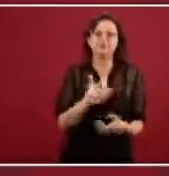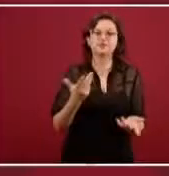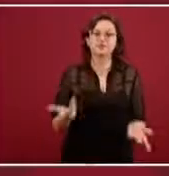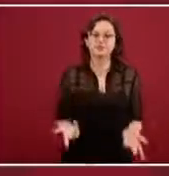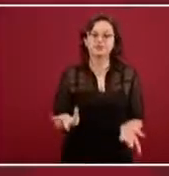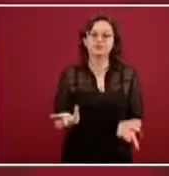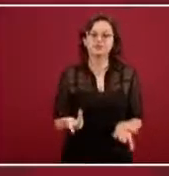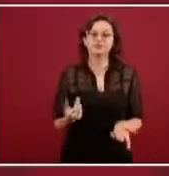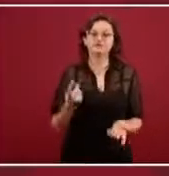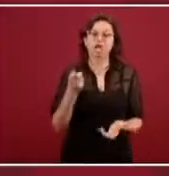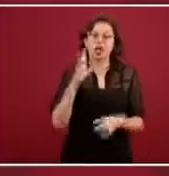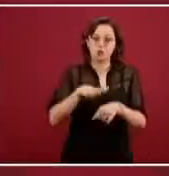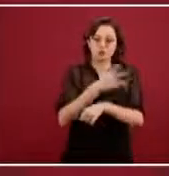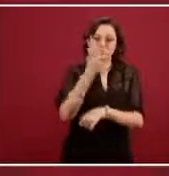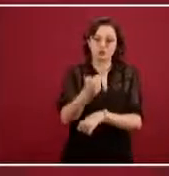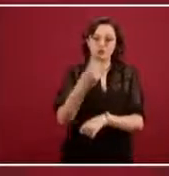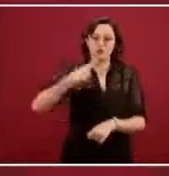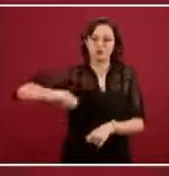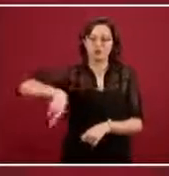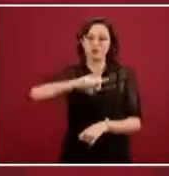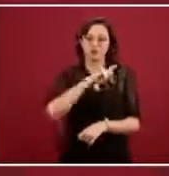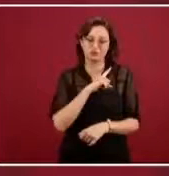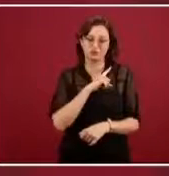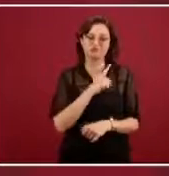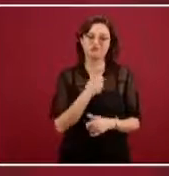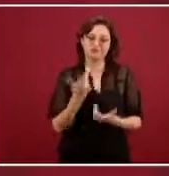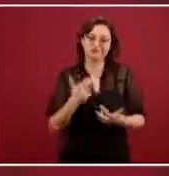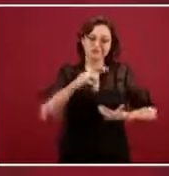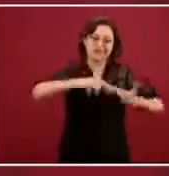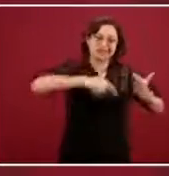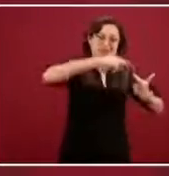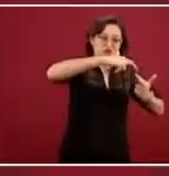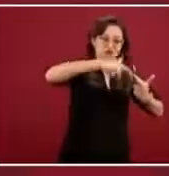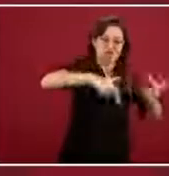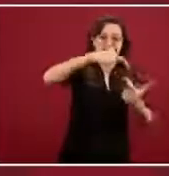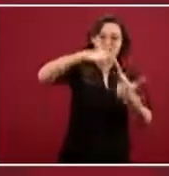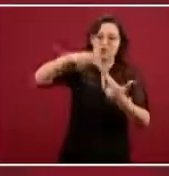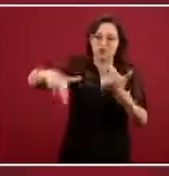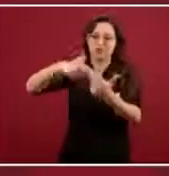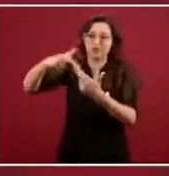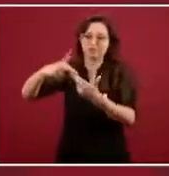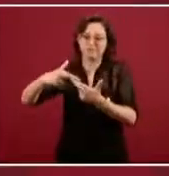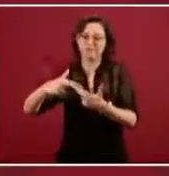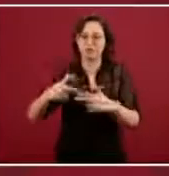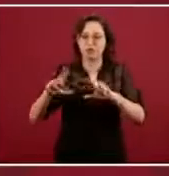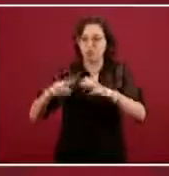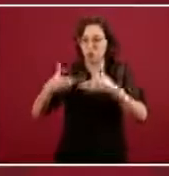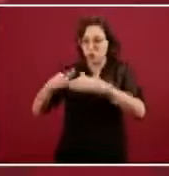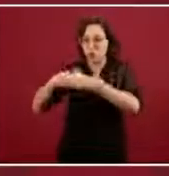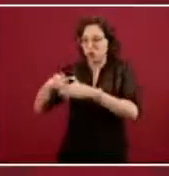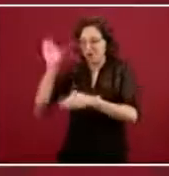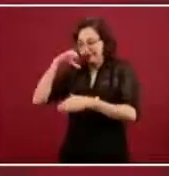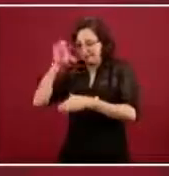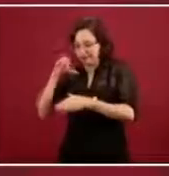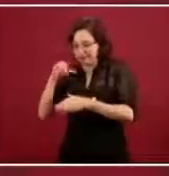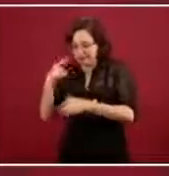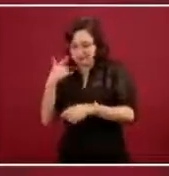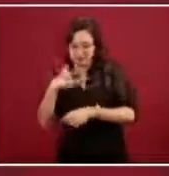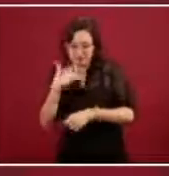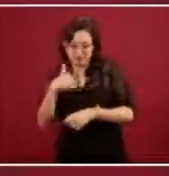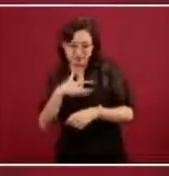una nueva medida la segmentación. Los grupos de asesoría científica, al identificar